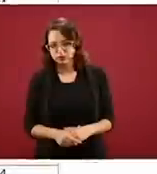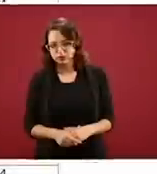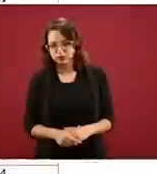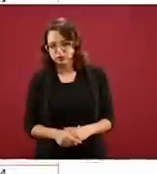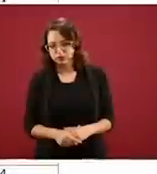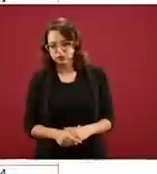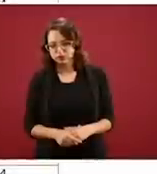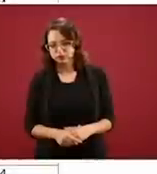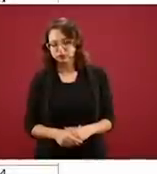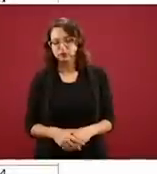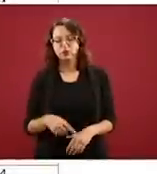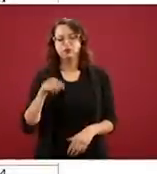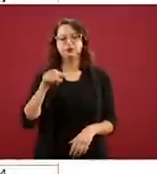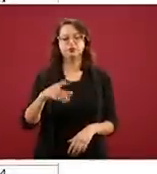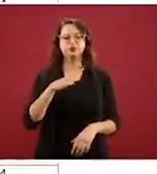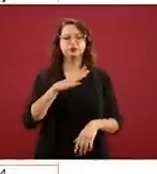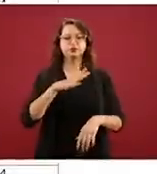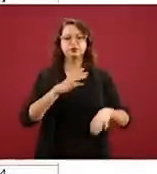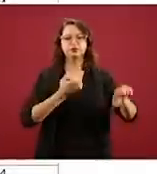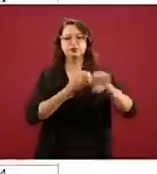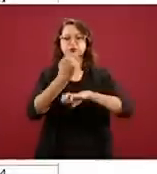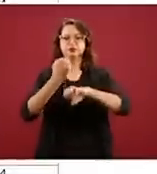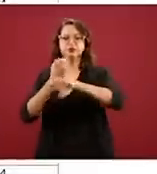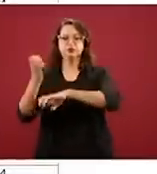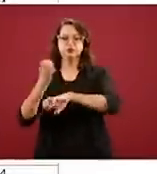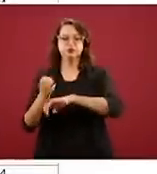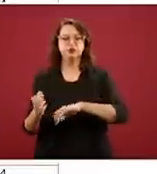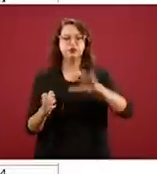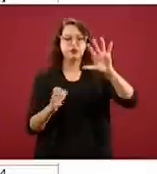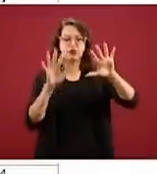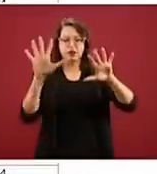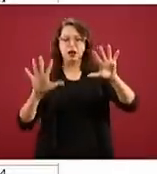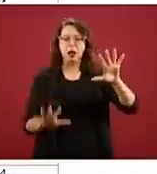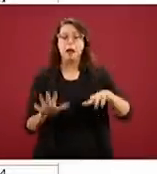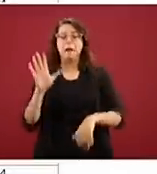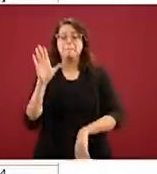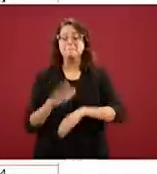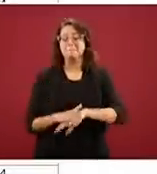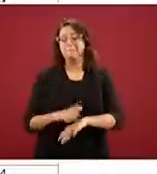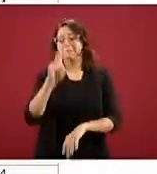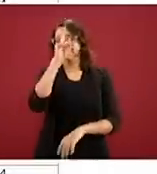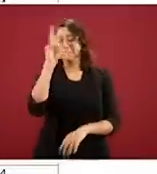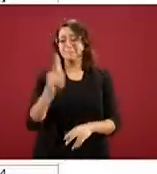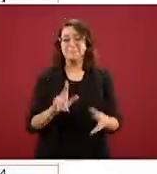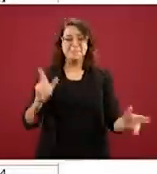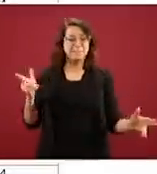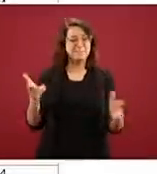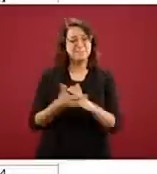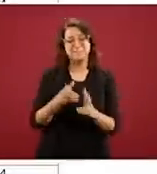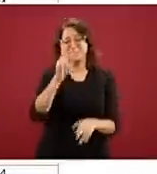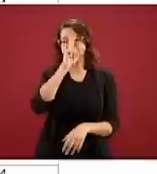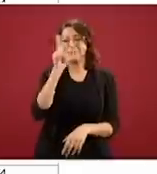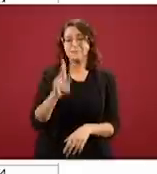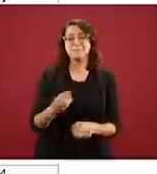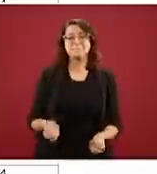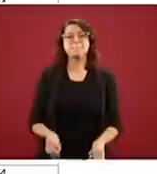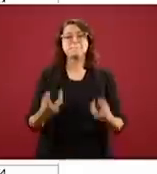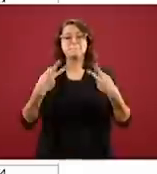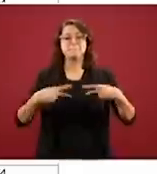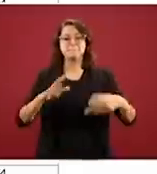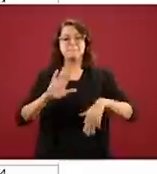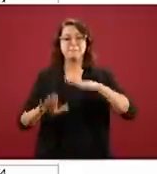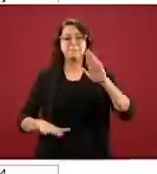número, las entidades que tienen más víctimas de homicidio doloso, el estado con mayor número de homicidios